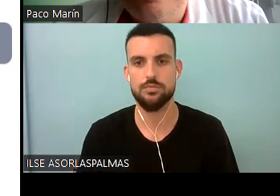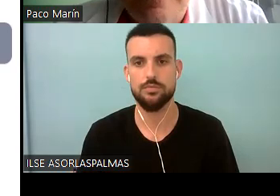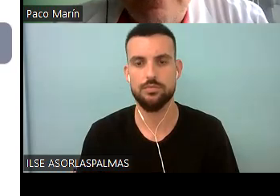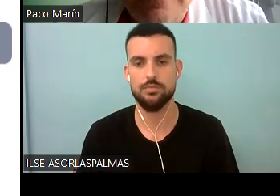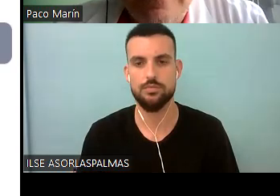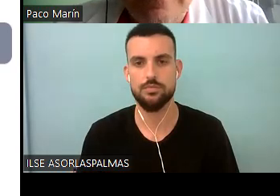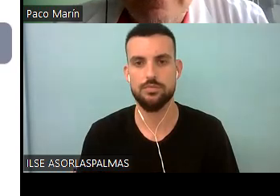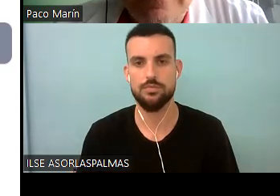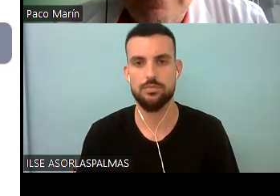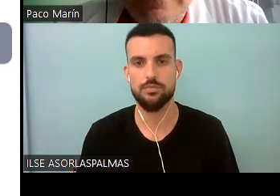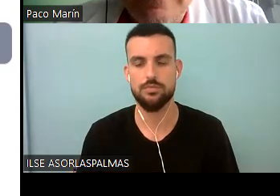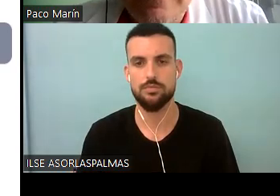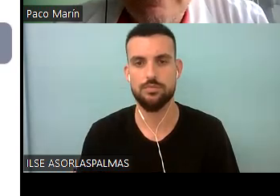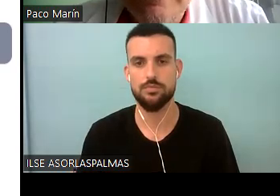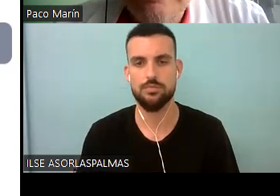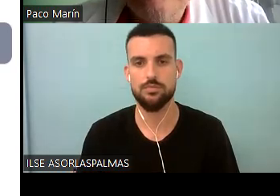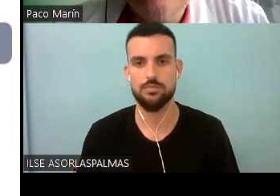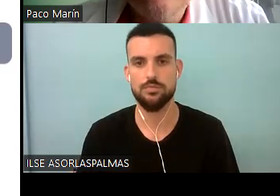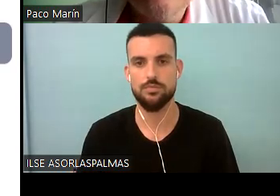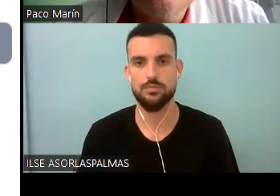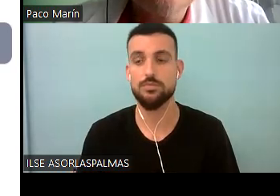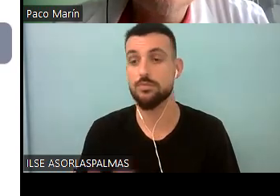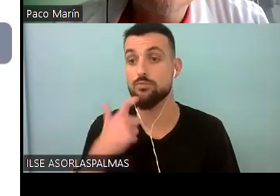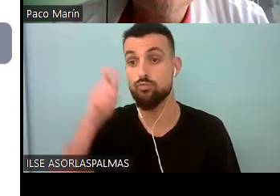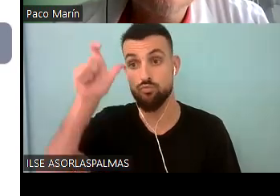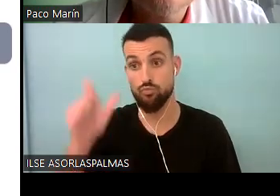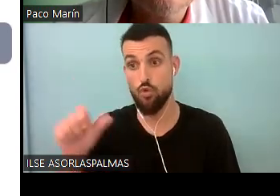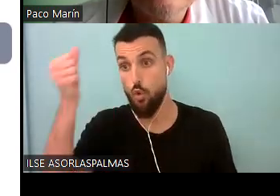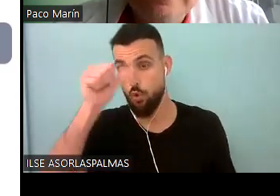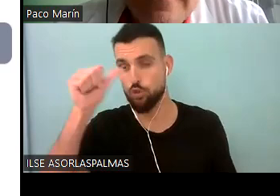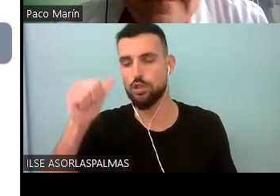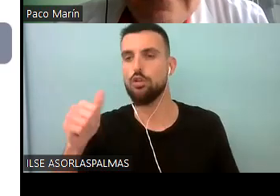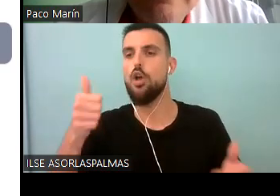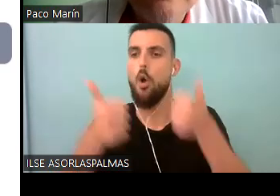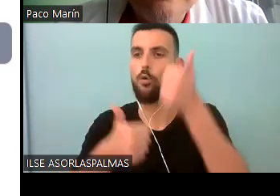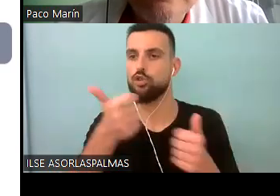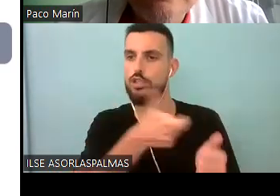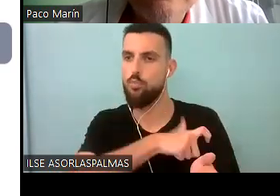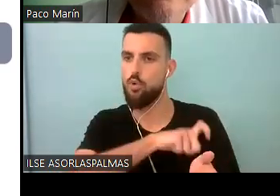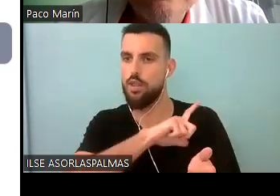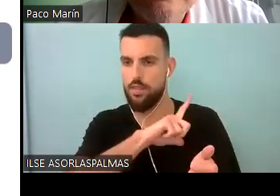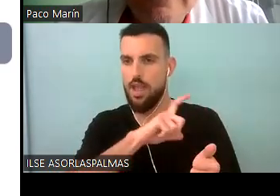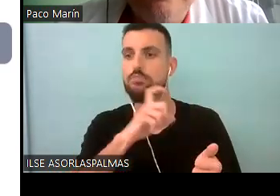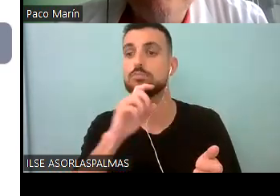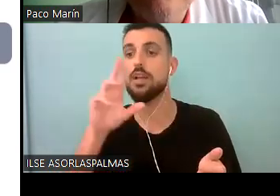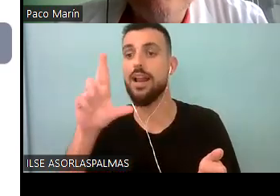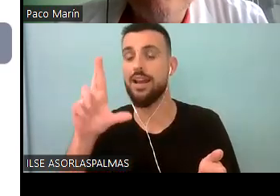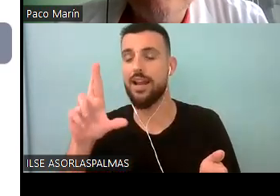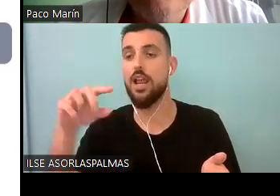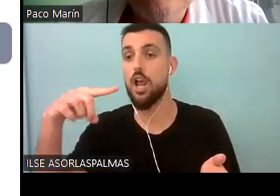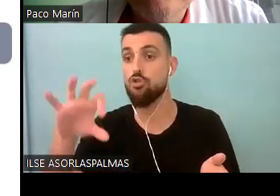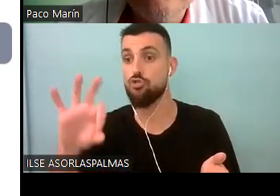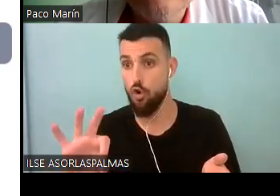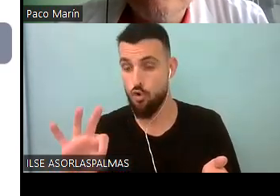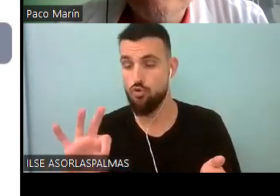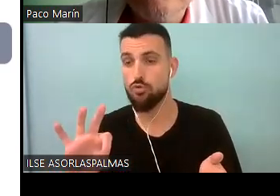preguntan, bueno, dos últimas preguntas. Para un chico que se está preparando las oposiciones de policía, el producto LR-Go, al contener, le